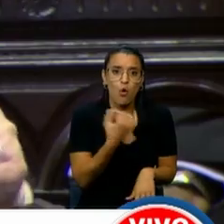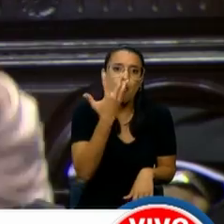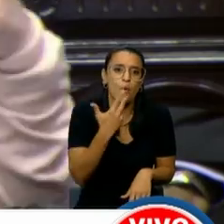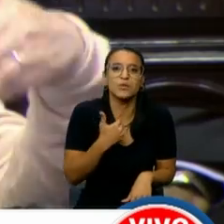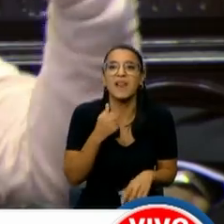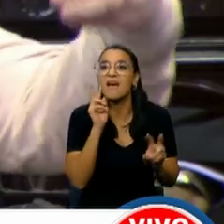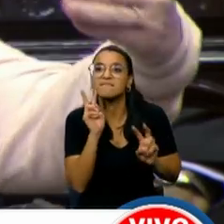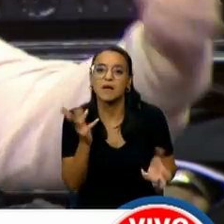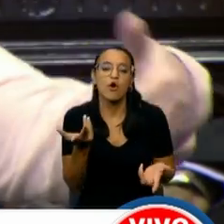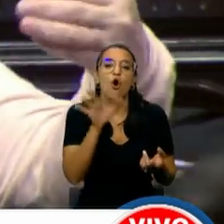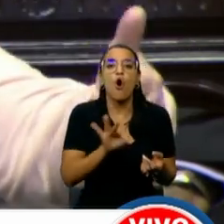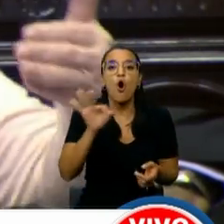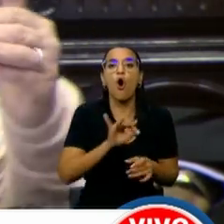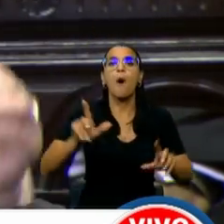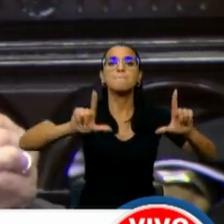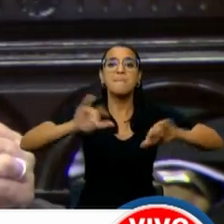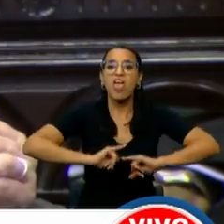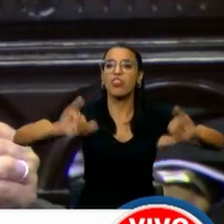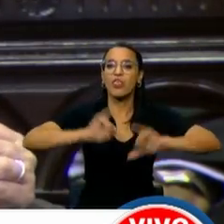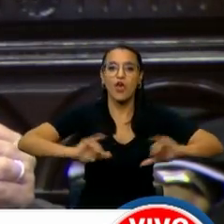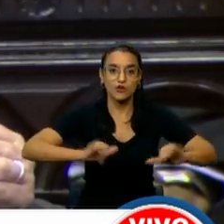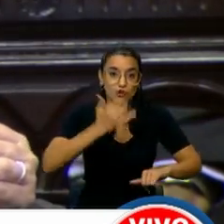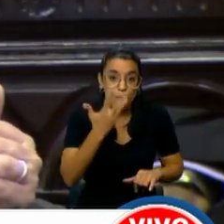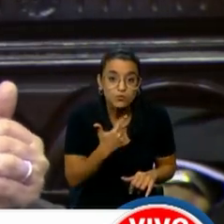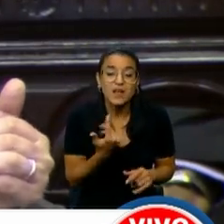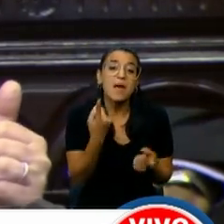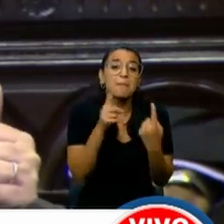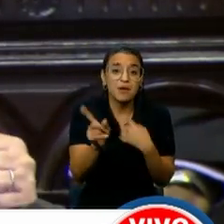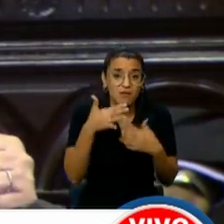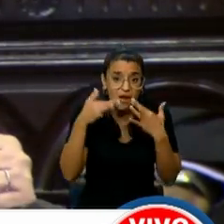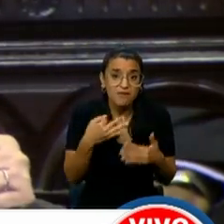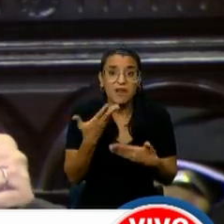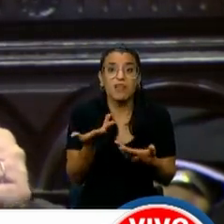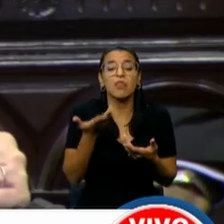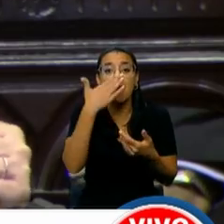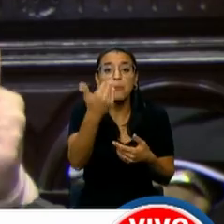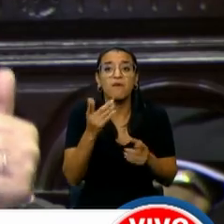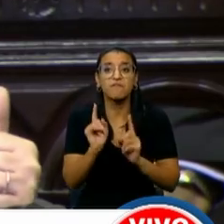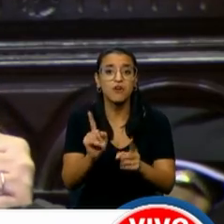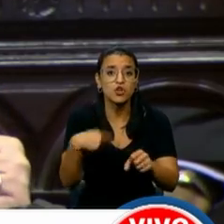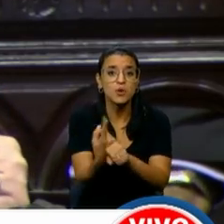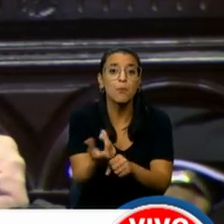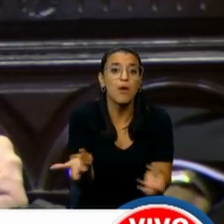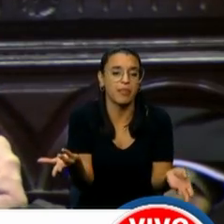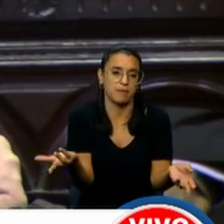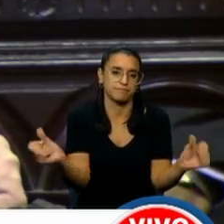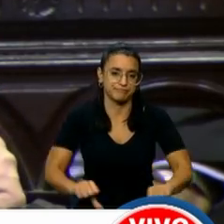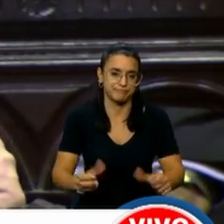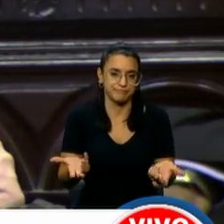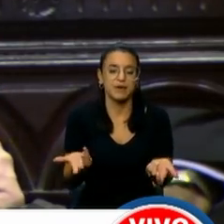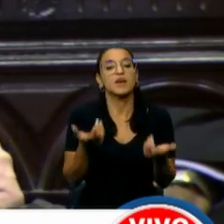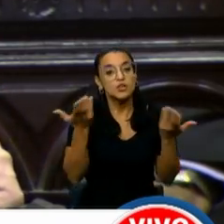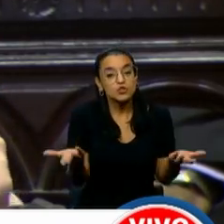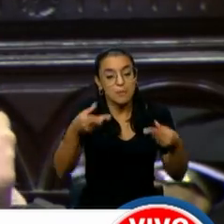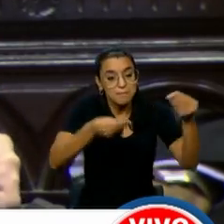o que quisiéramos ir a los medios de comunicación y decirlo pero que realmente después sean sostenibles bueno si algo que nosotros caracterizamos con la